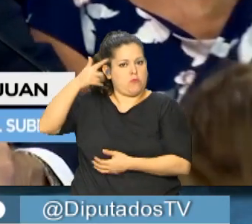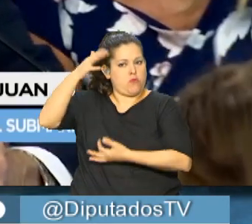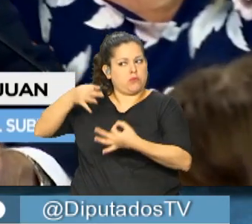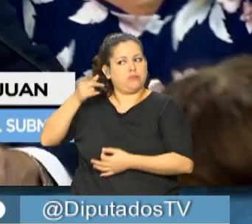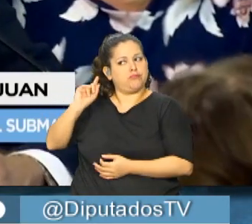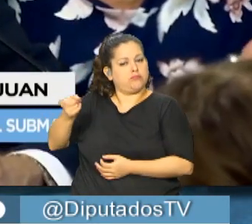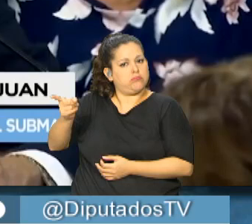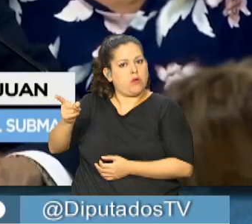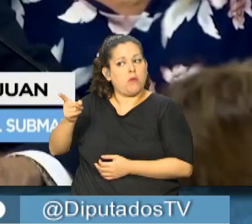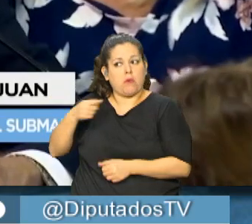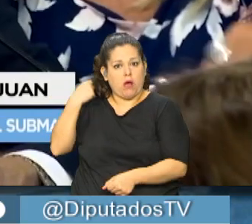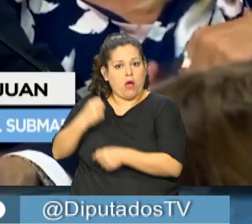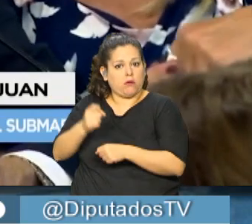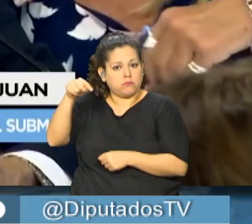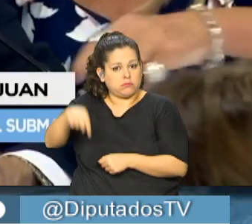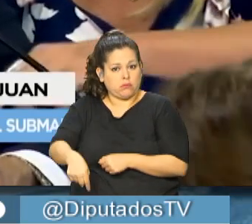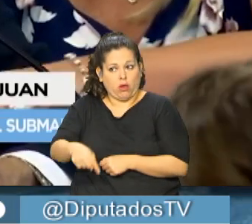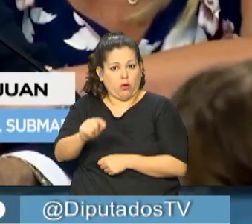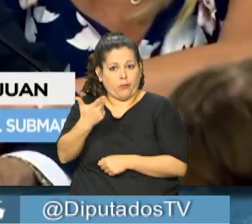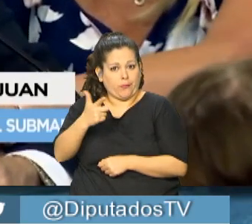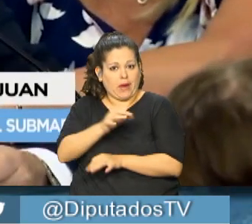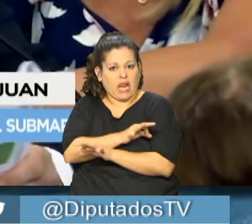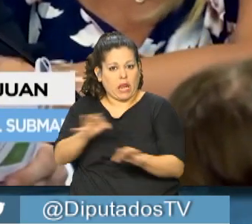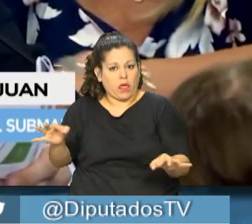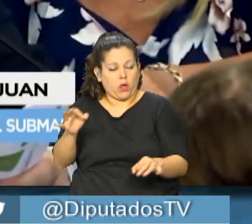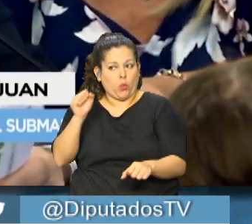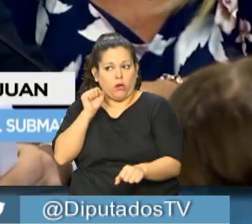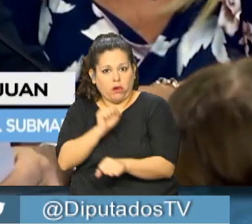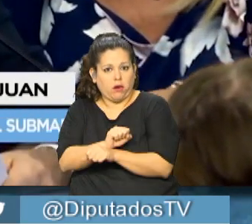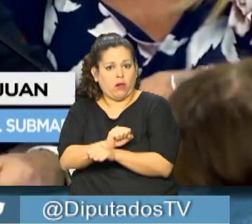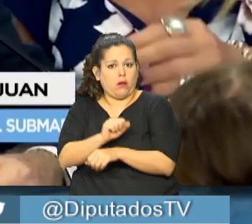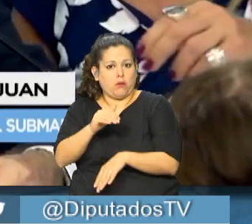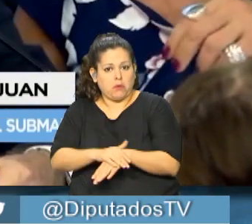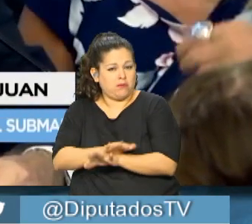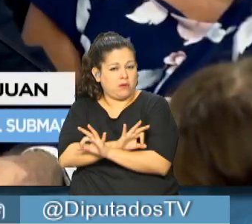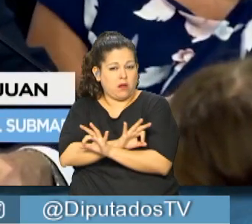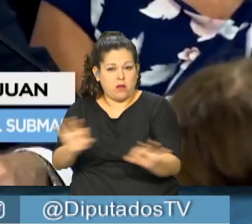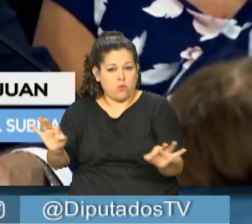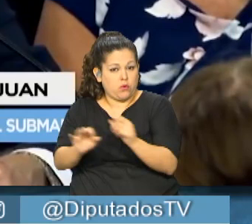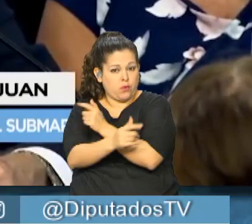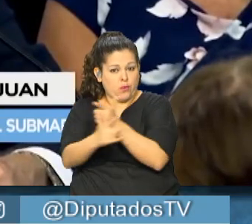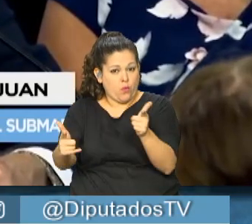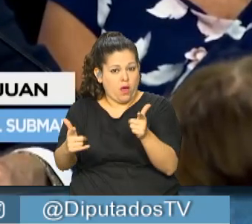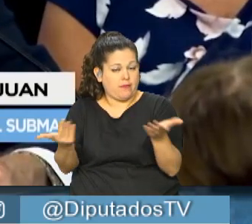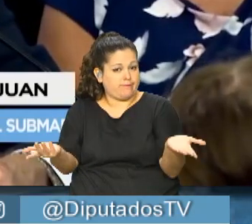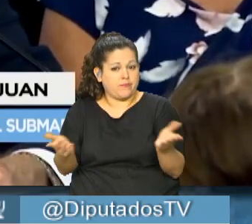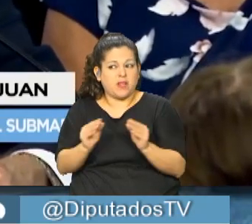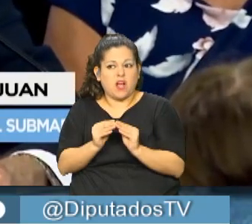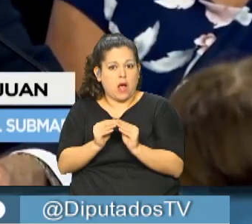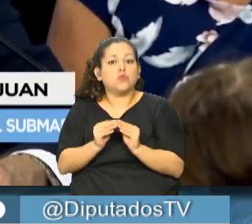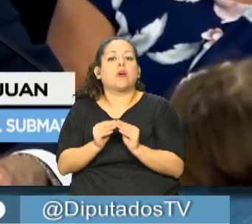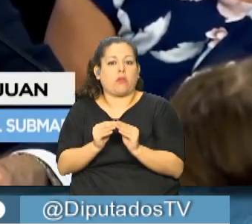que todavía no hay un solo procesado ni imputado en la causa donde lamentablemente